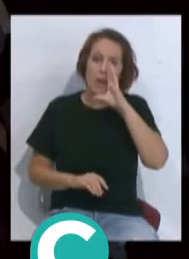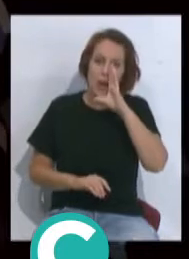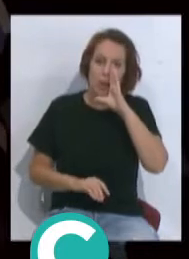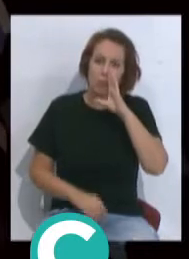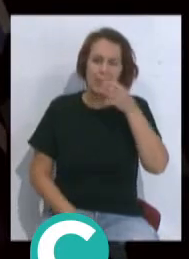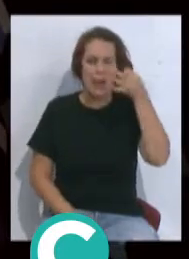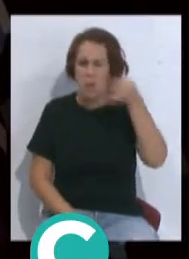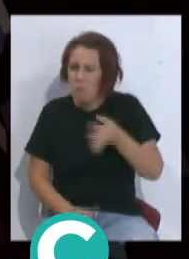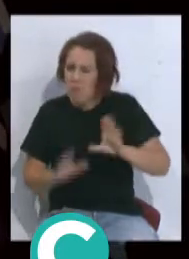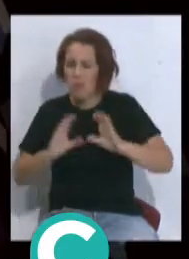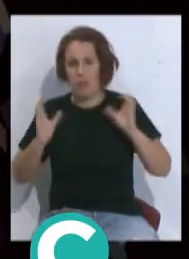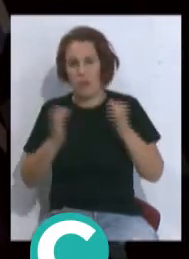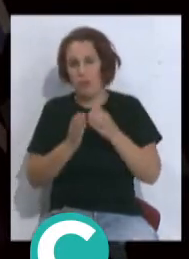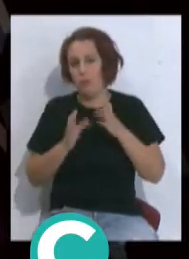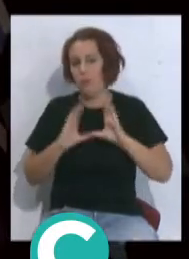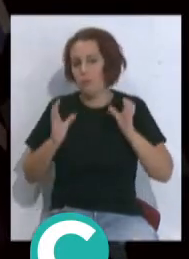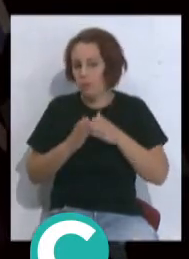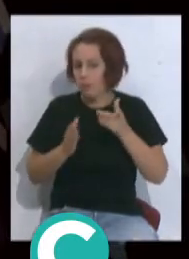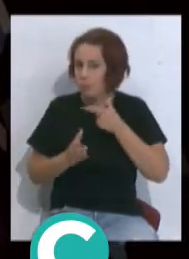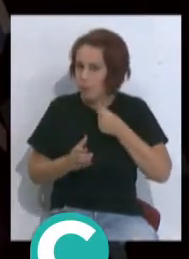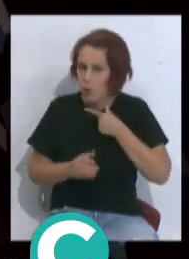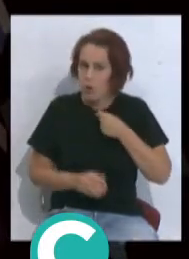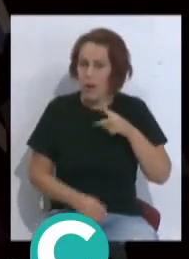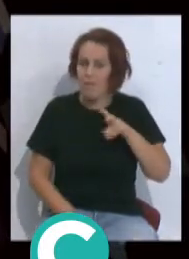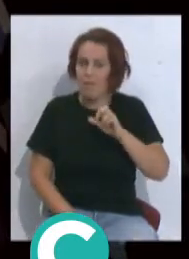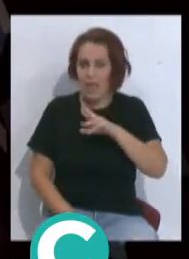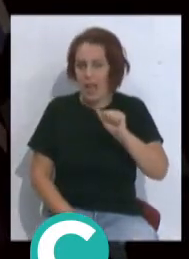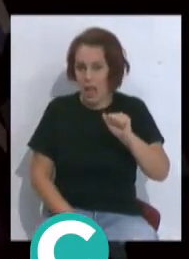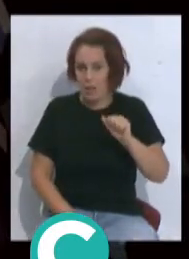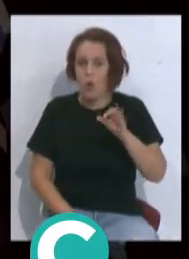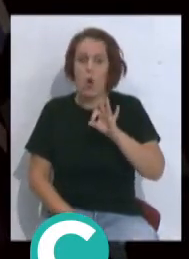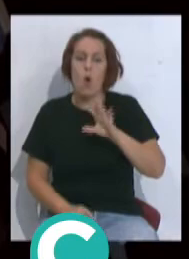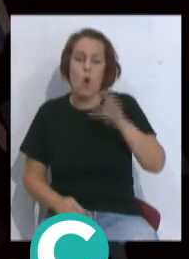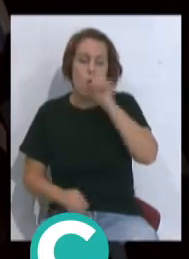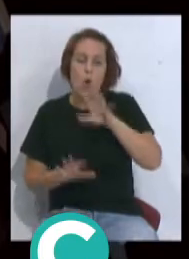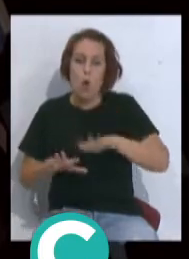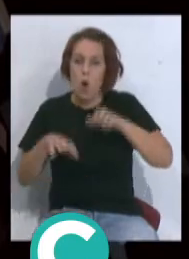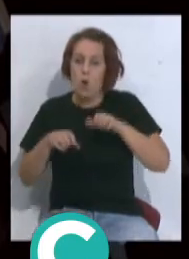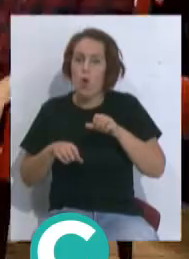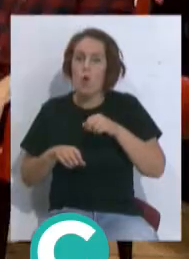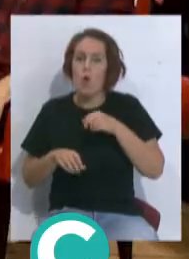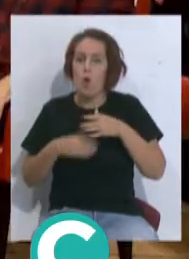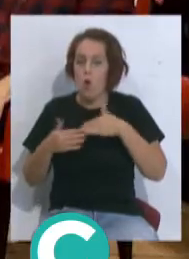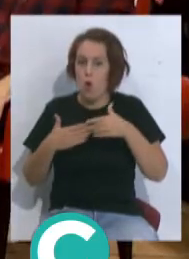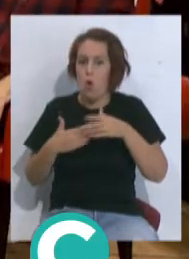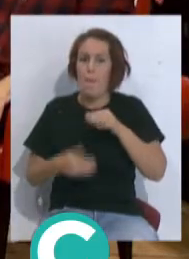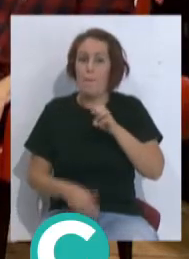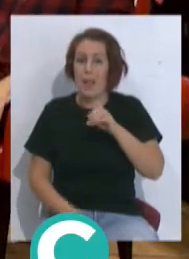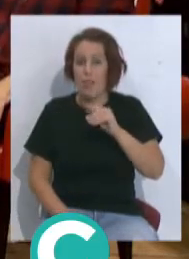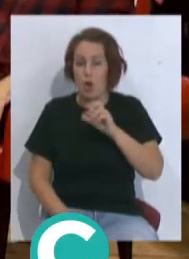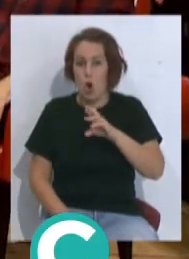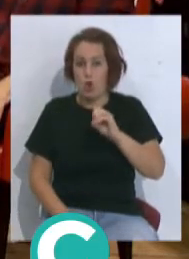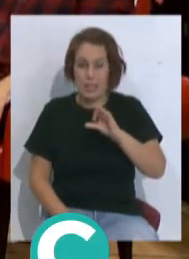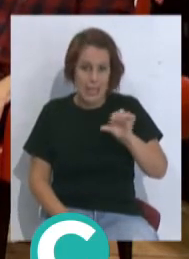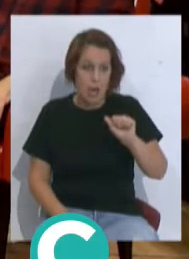habría agrupaciones tipo Chirigota Veraluque, tipo coro de la colonia de Pedrosa, que no tendrían tiempo, que no tendrían tiempo o no